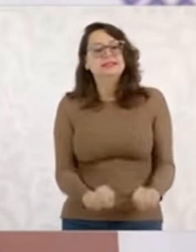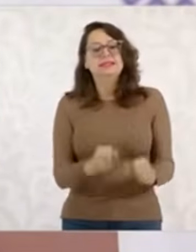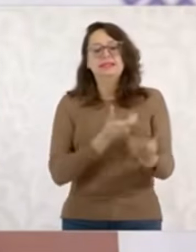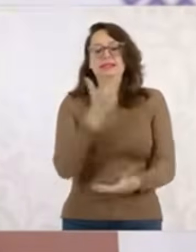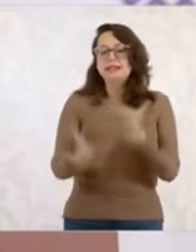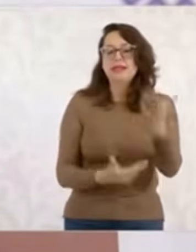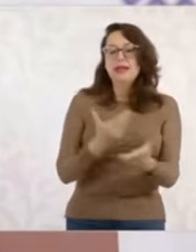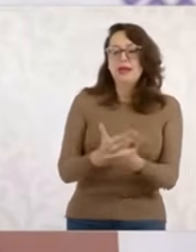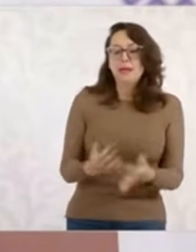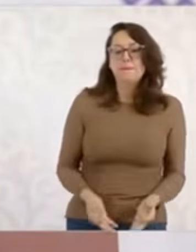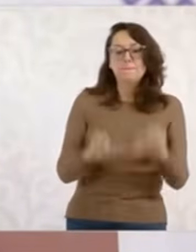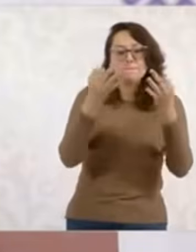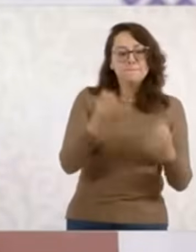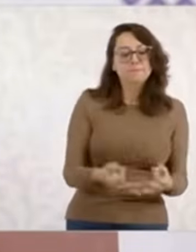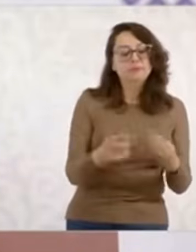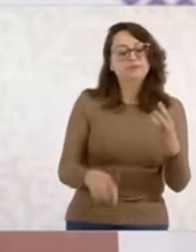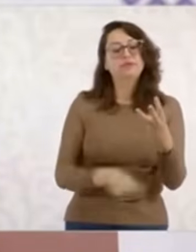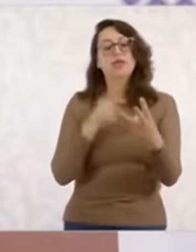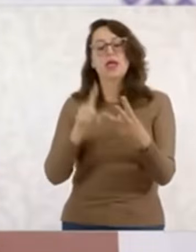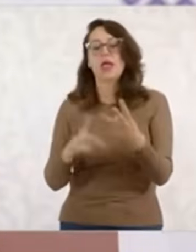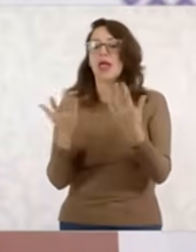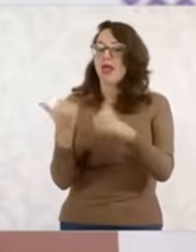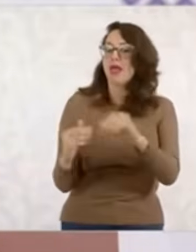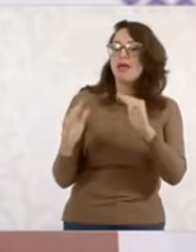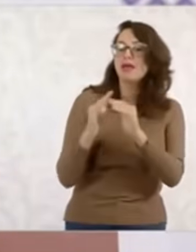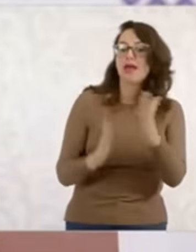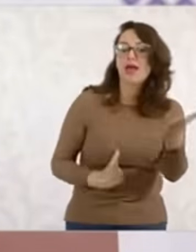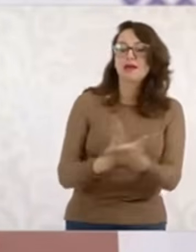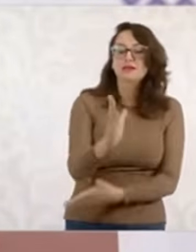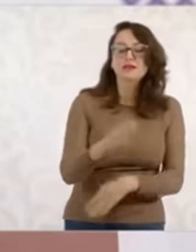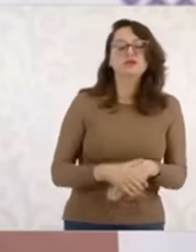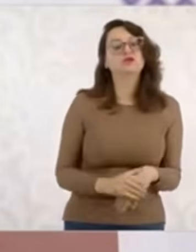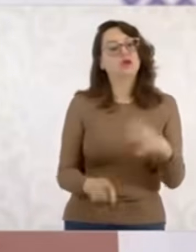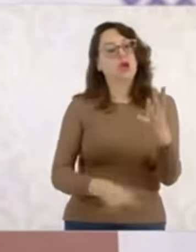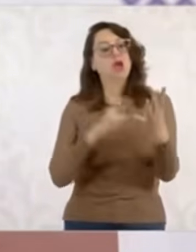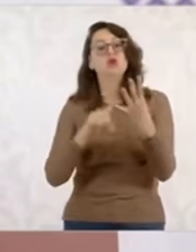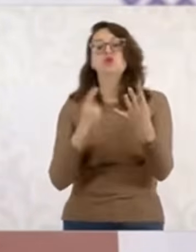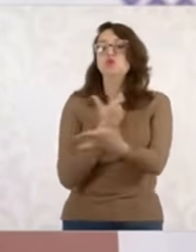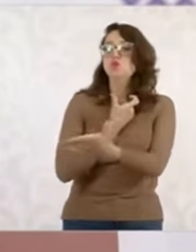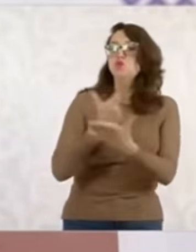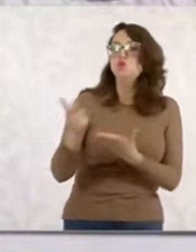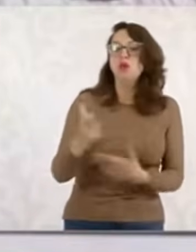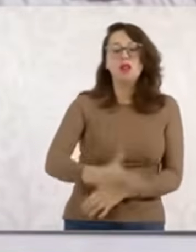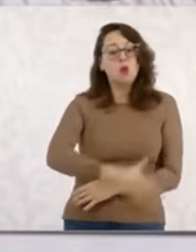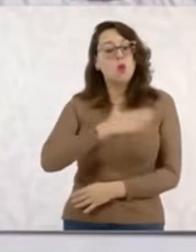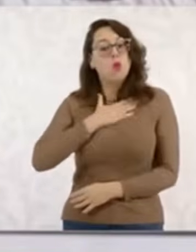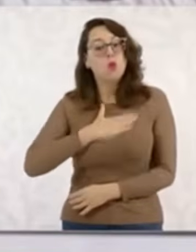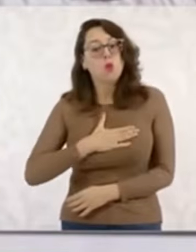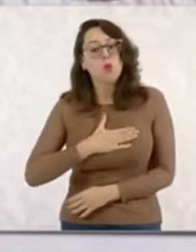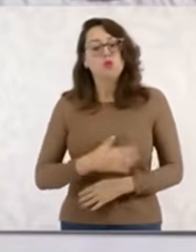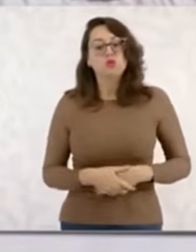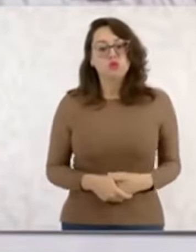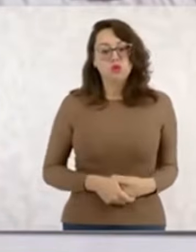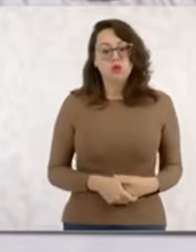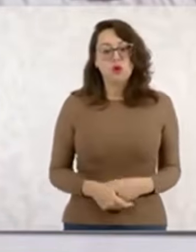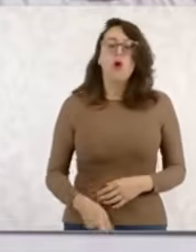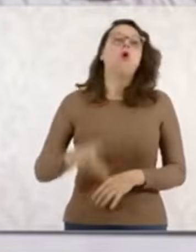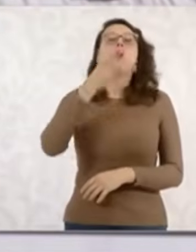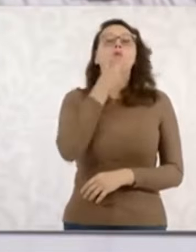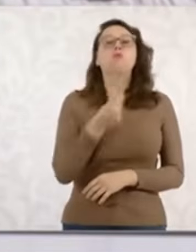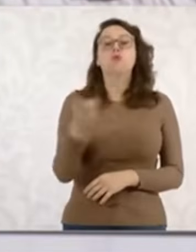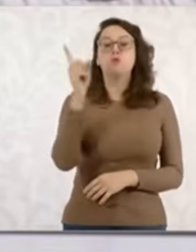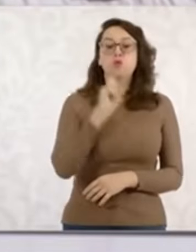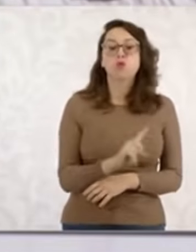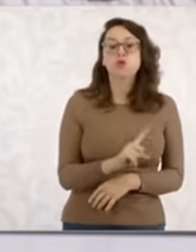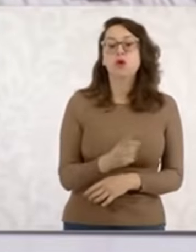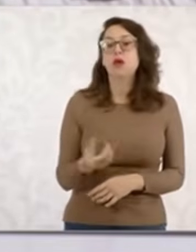la vivienda y que tengas acceso a un salario digno, justo. Si las familias mexicanas tienen acceso a un